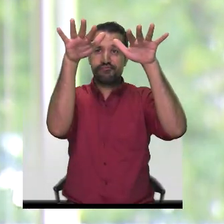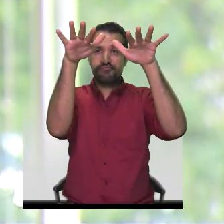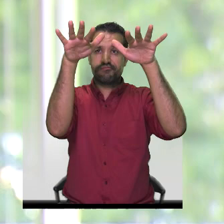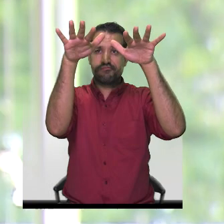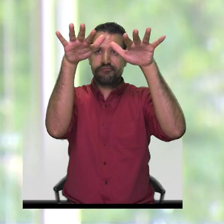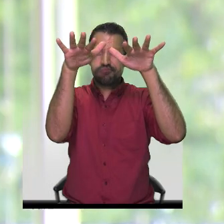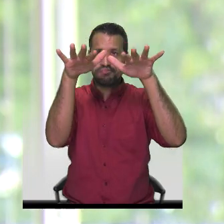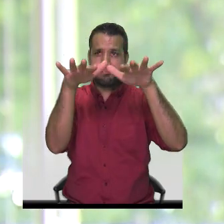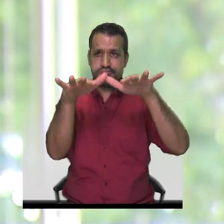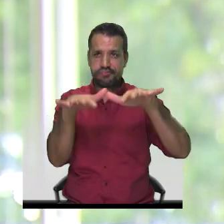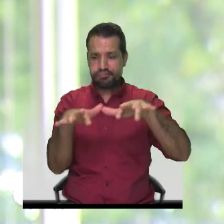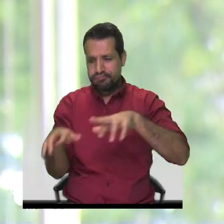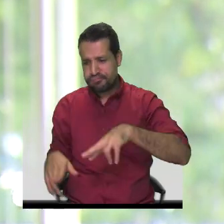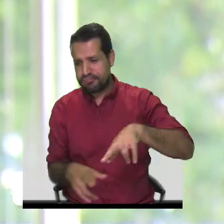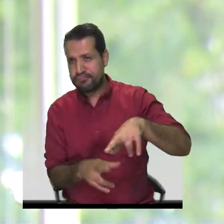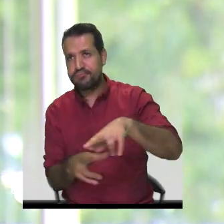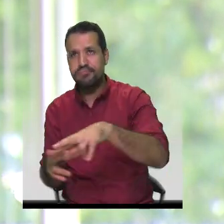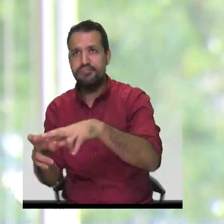están profundamente